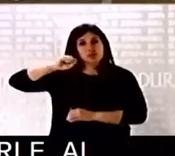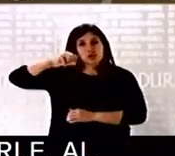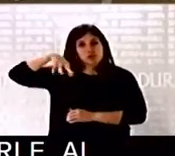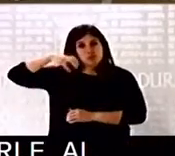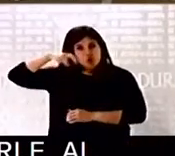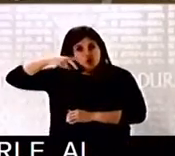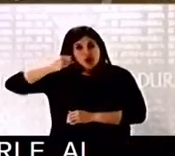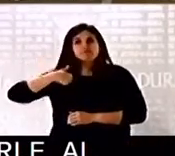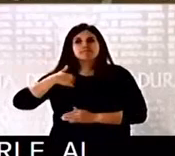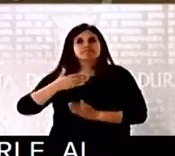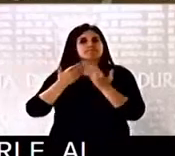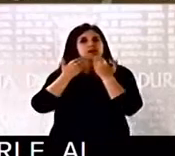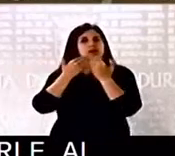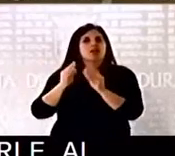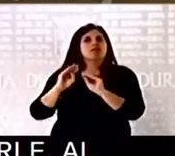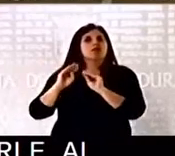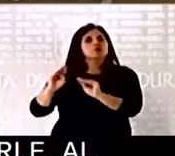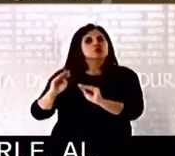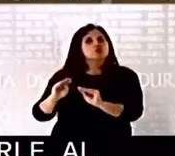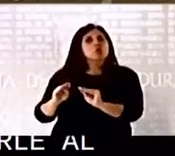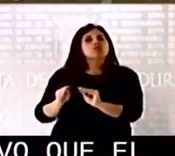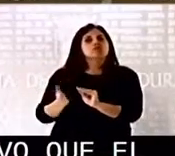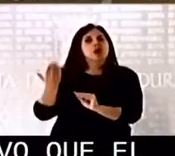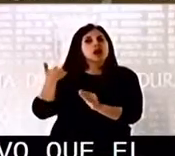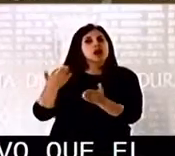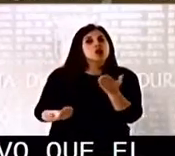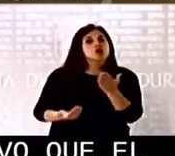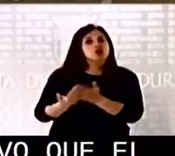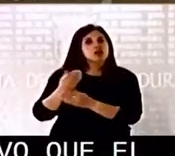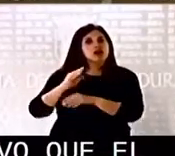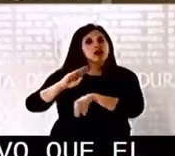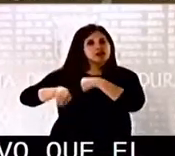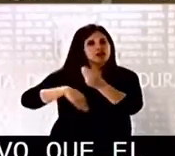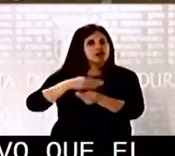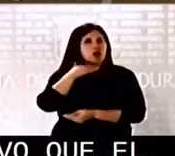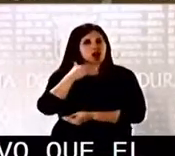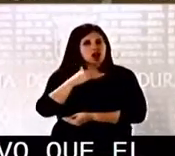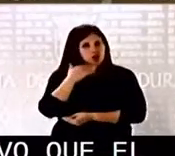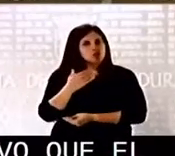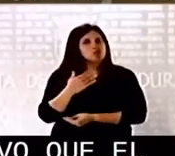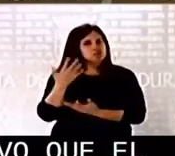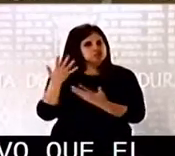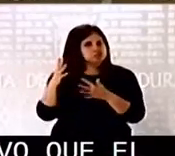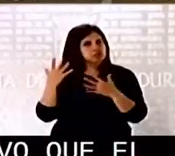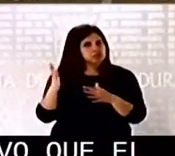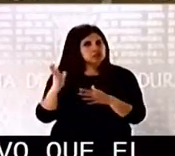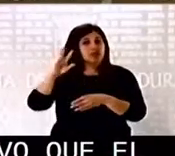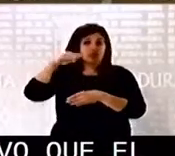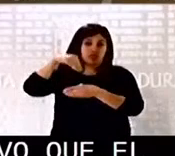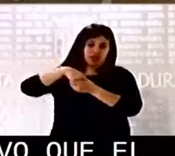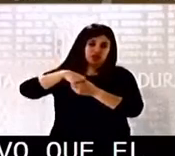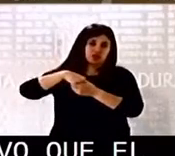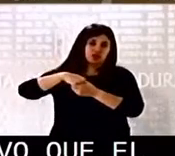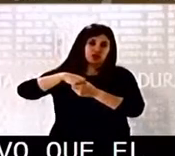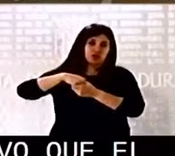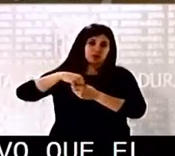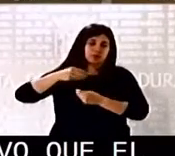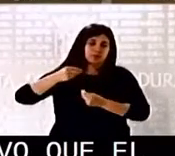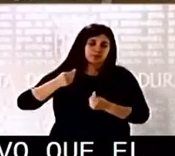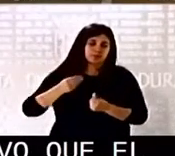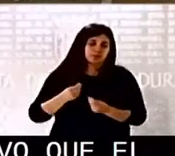el acto proactivo que el otro día desarrolló en su